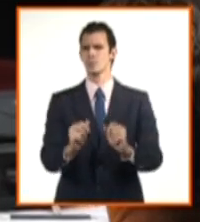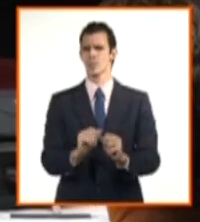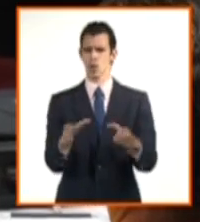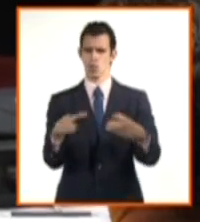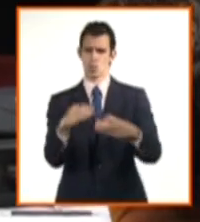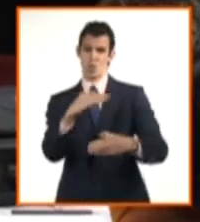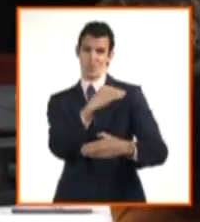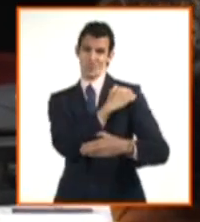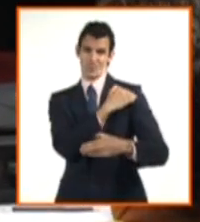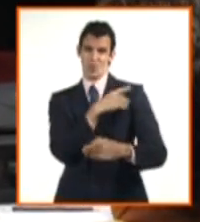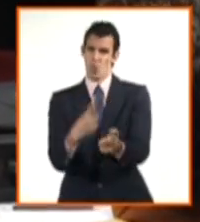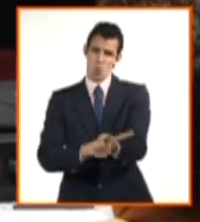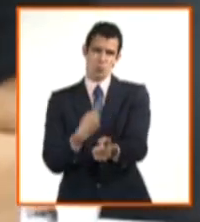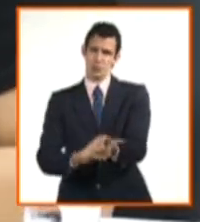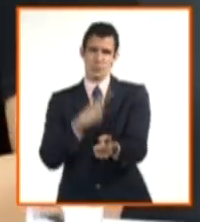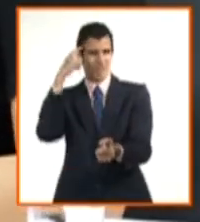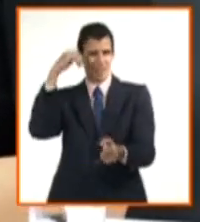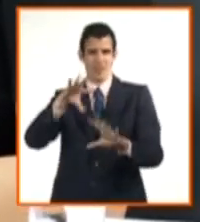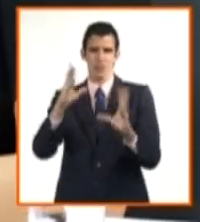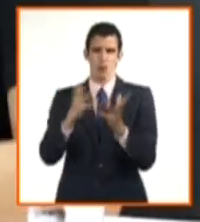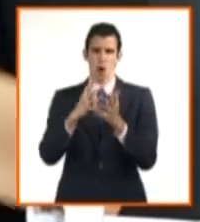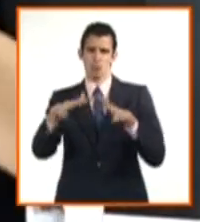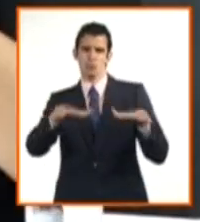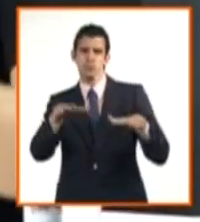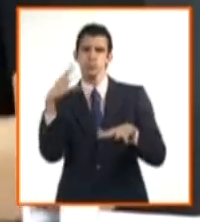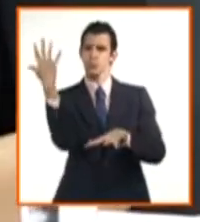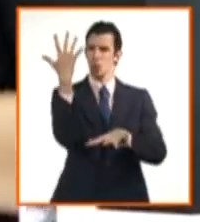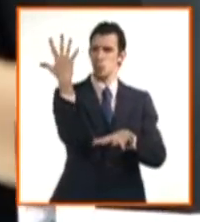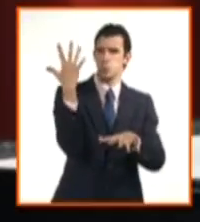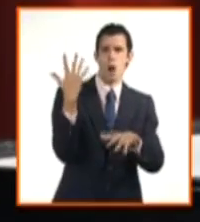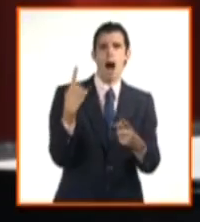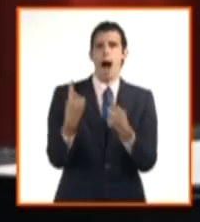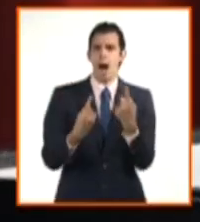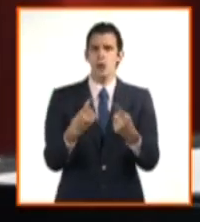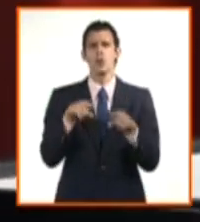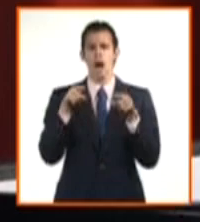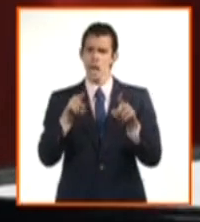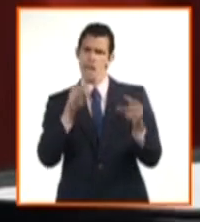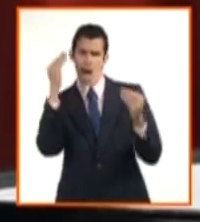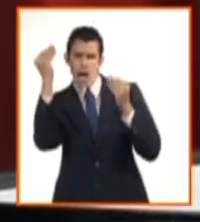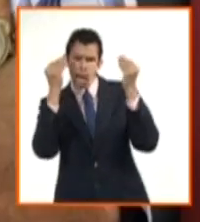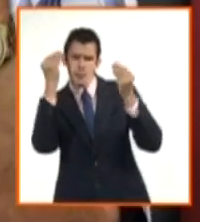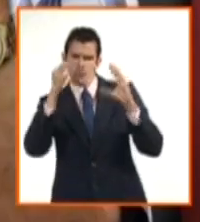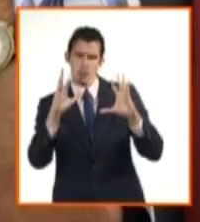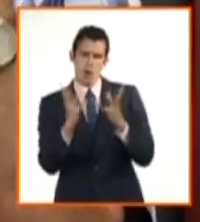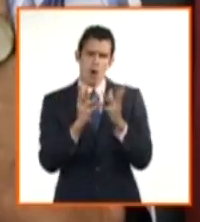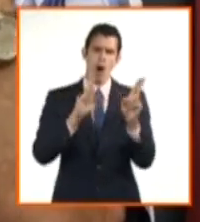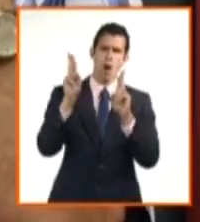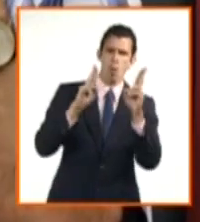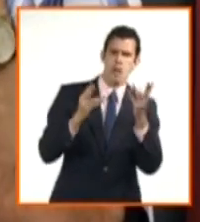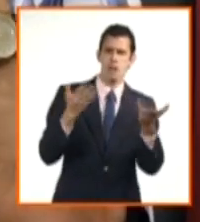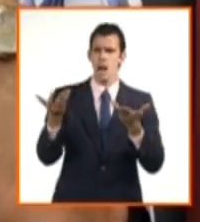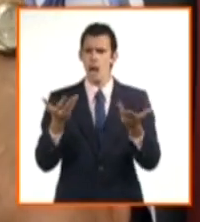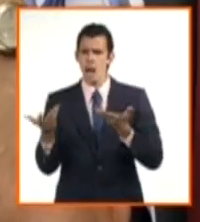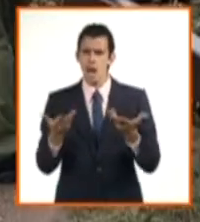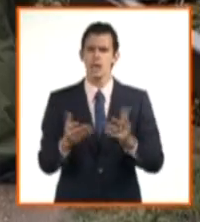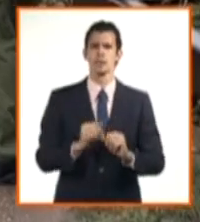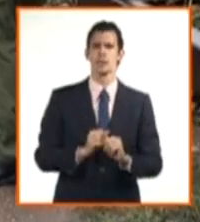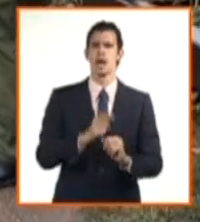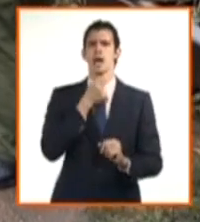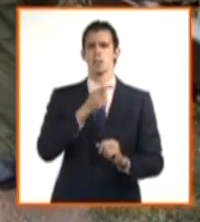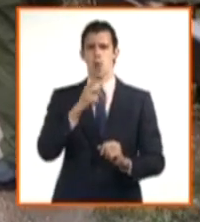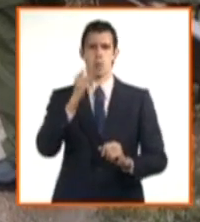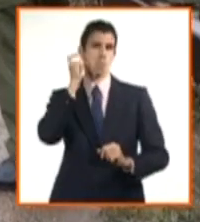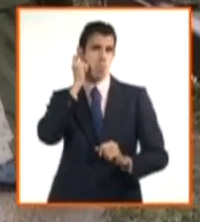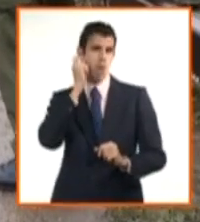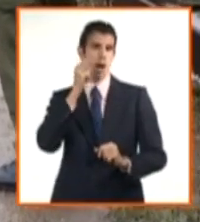del partido y su primera secretaria en matanza su cel y morfa gonzález y el gobernador de la provincia mario sabines lorenzo repasaron